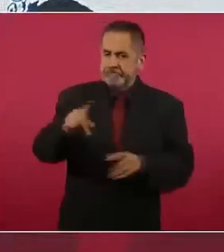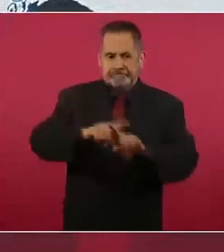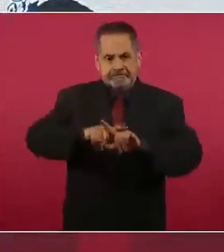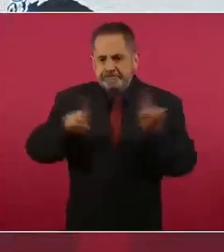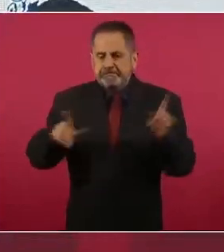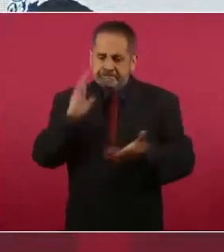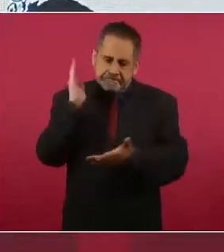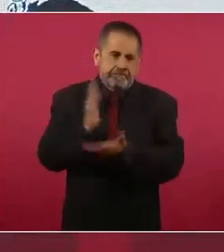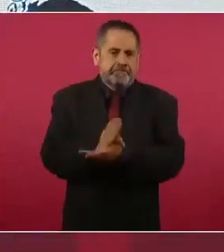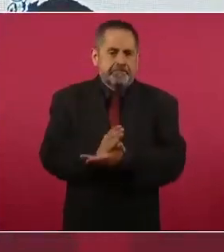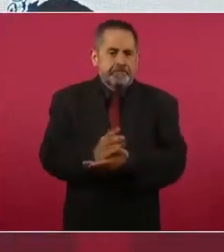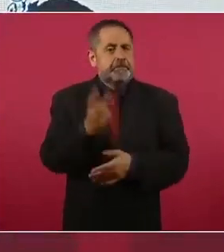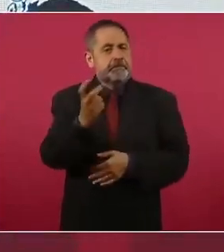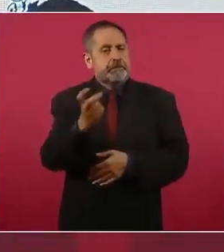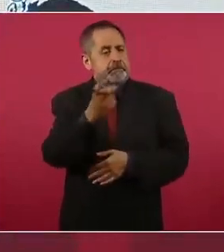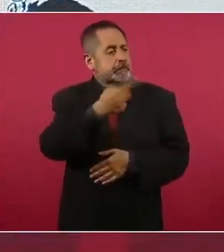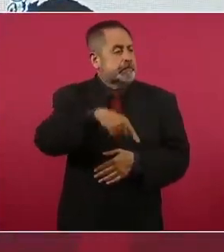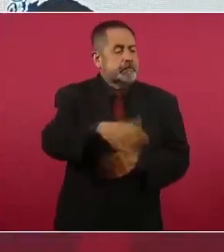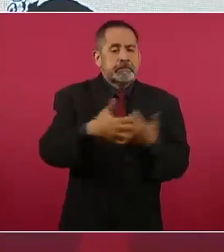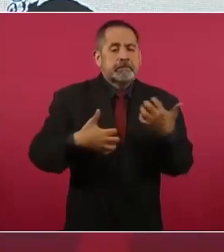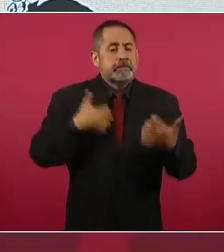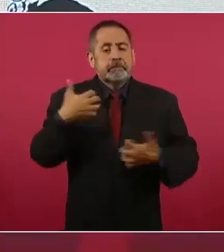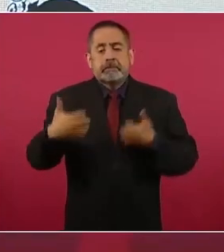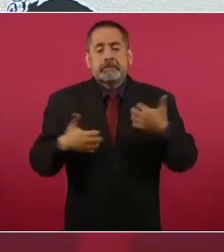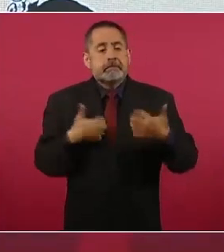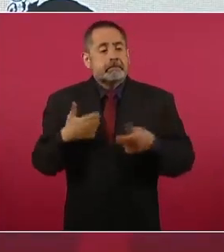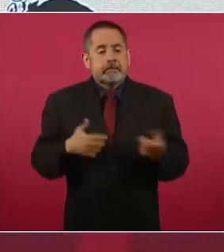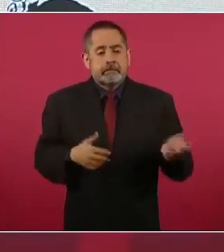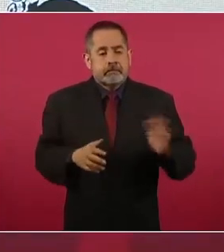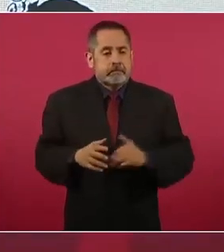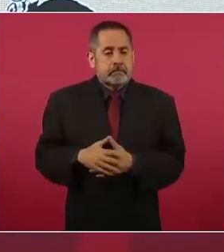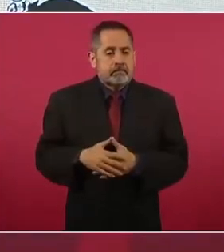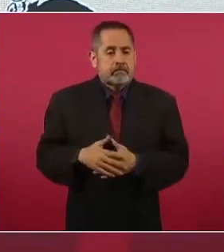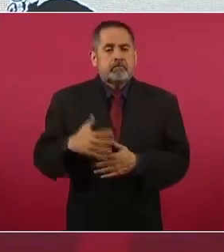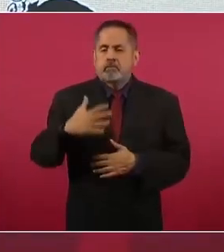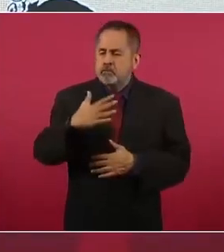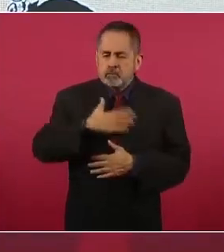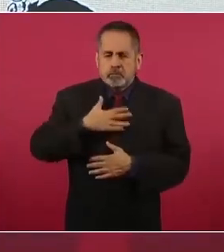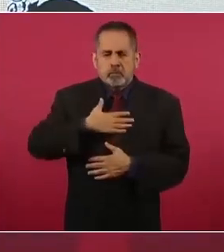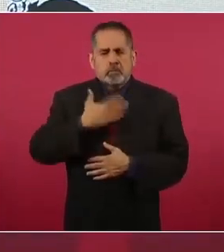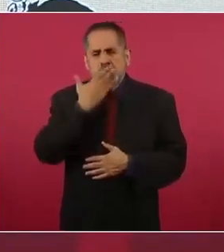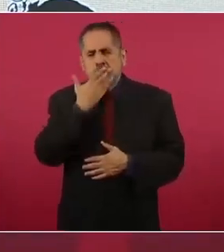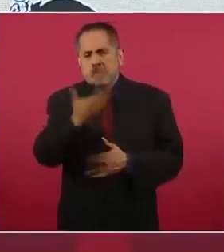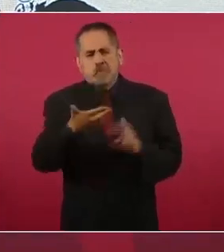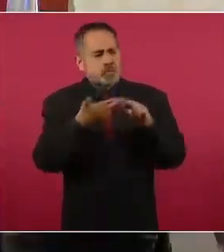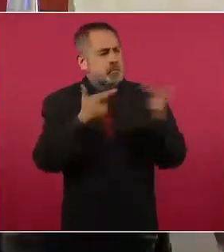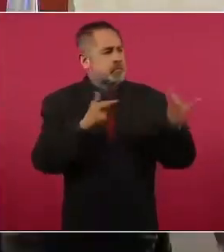Entonces, esa es la molestia. Yo llevo muy buenas relaciones